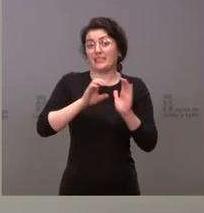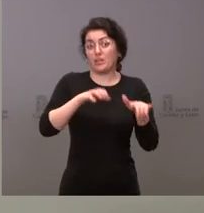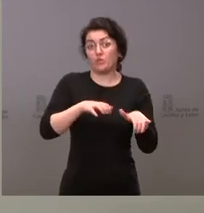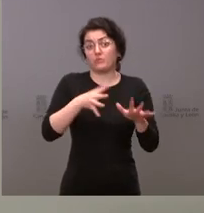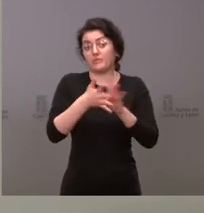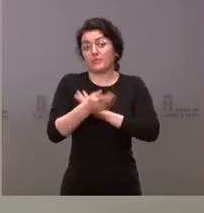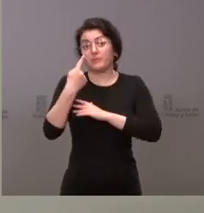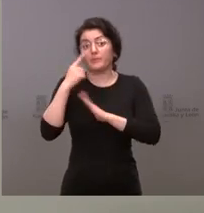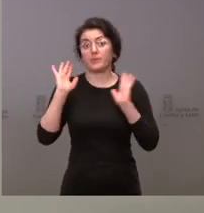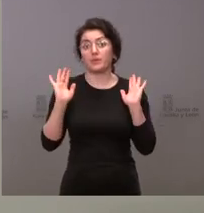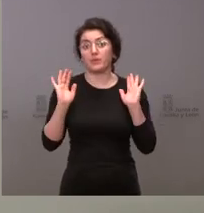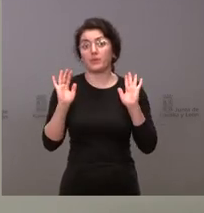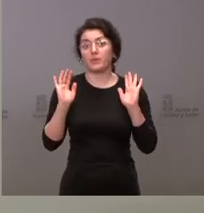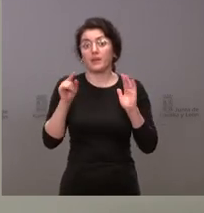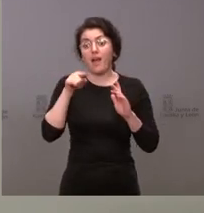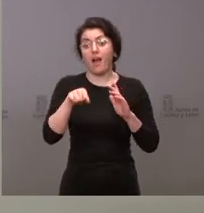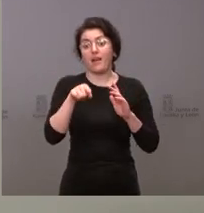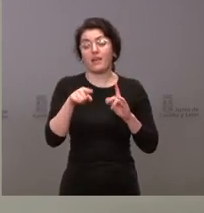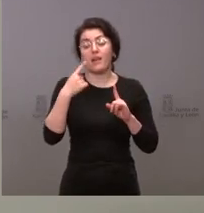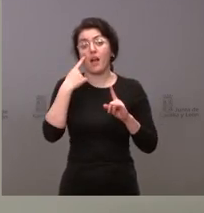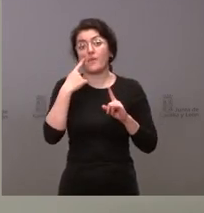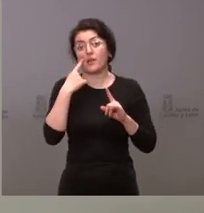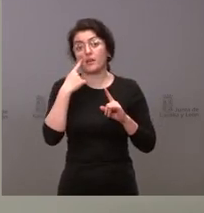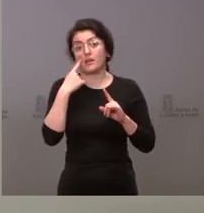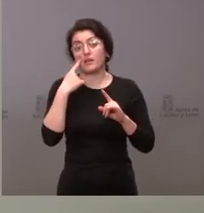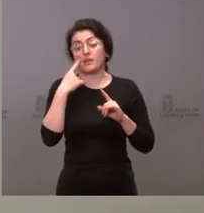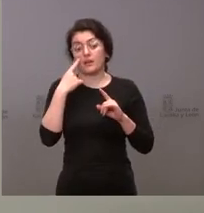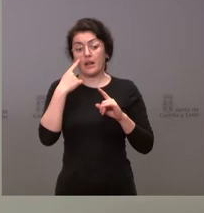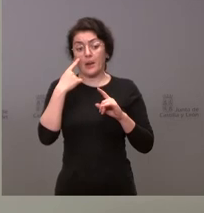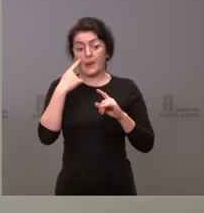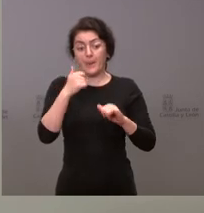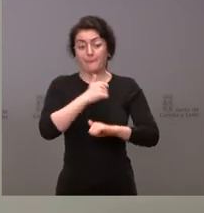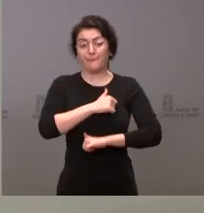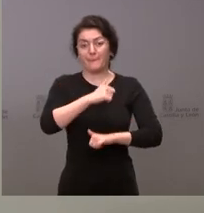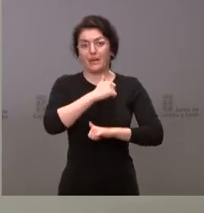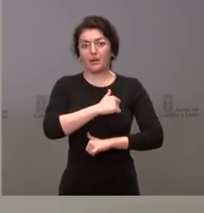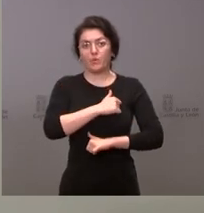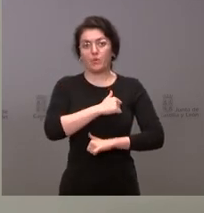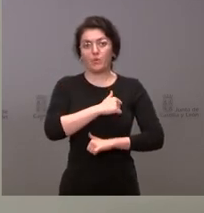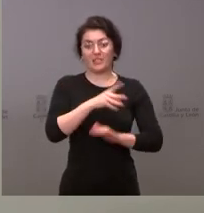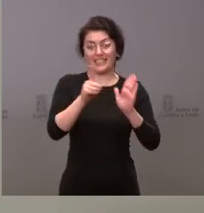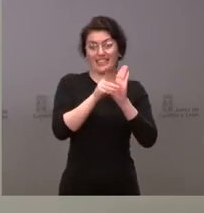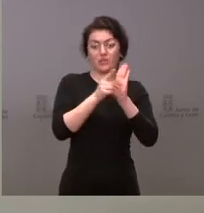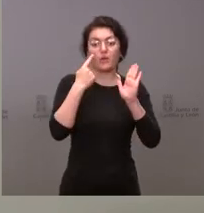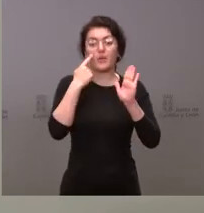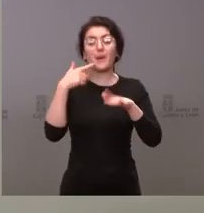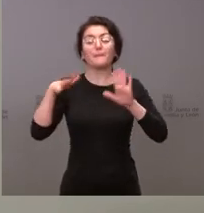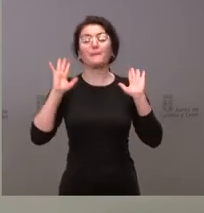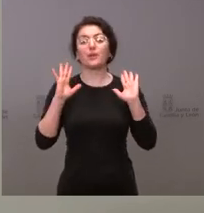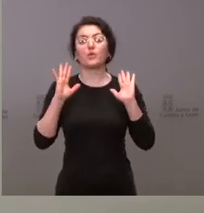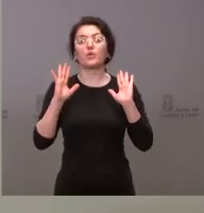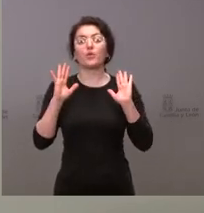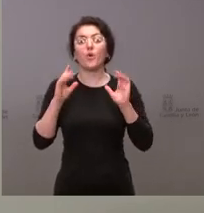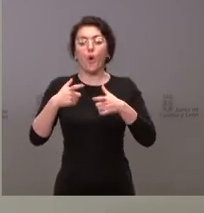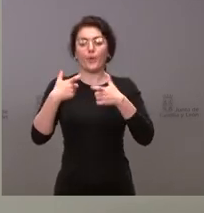ahí la idea a espera de conocer el decreto es que las unidades de prevención de